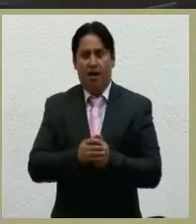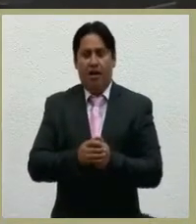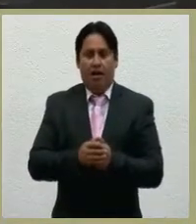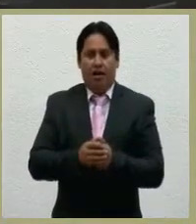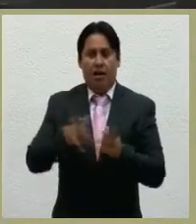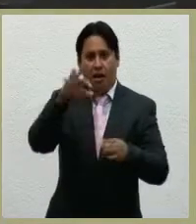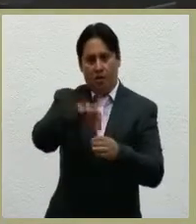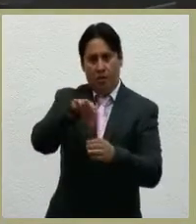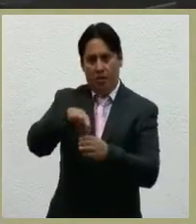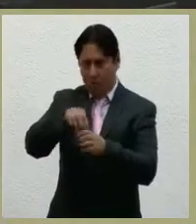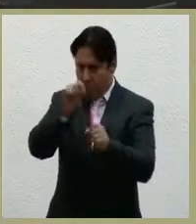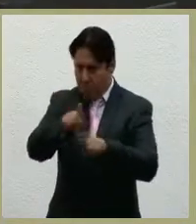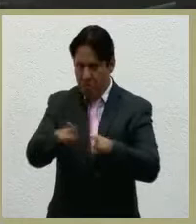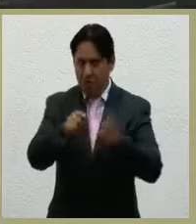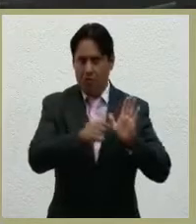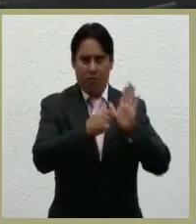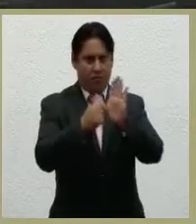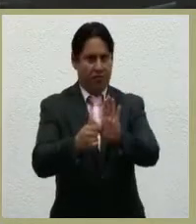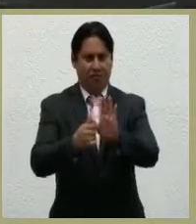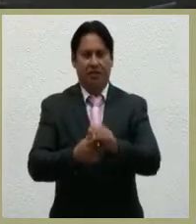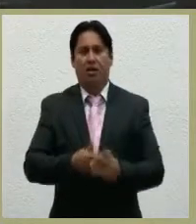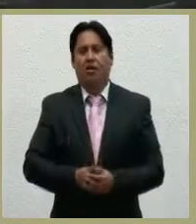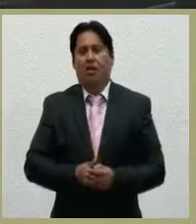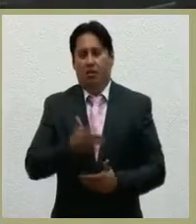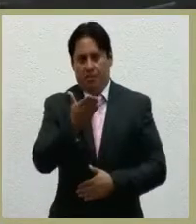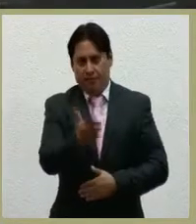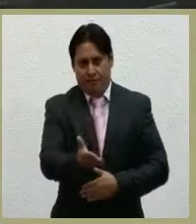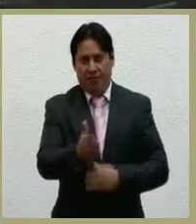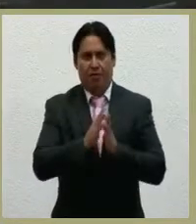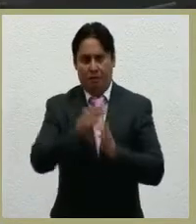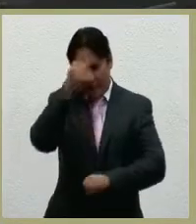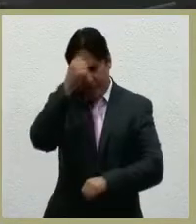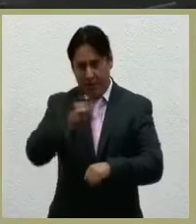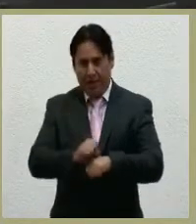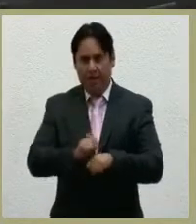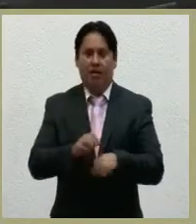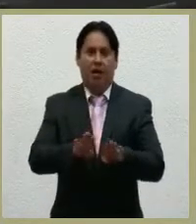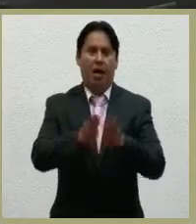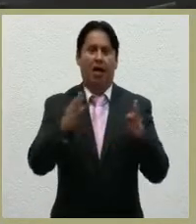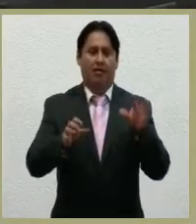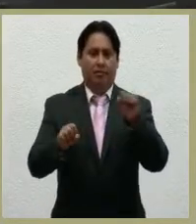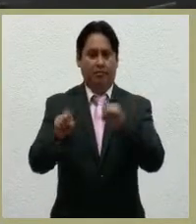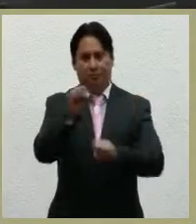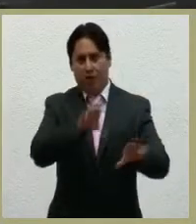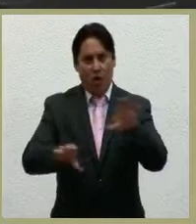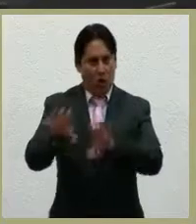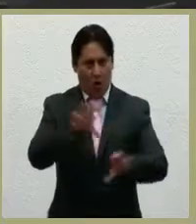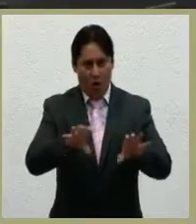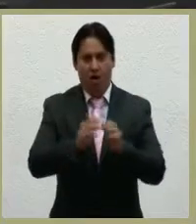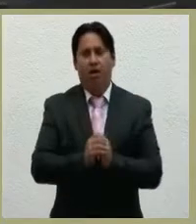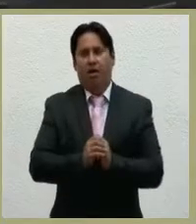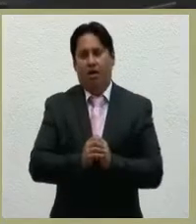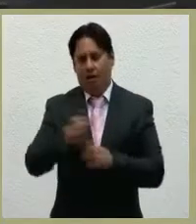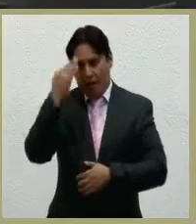el dictamen presentado. Por lo que solicito a la Secretaría de Servicios Parlamentarios abra el sistema electrónico hasta por un